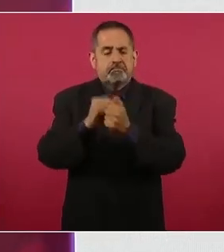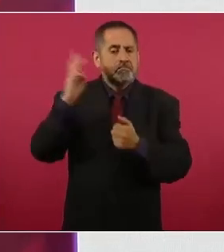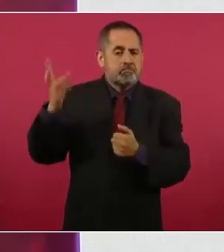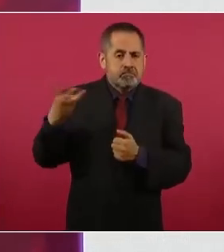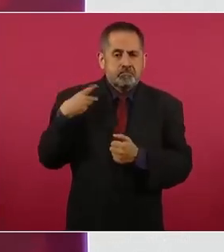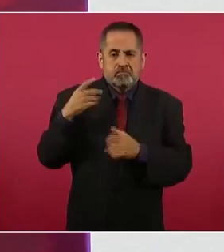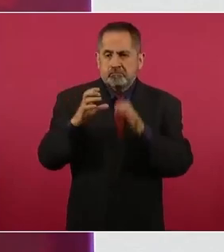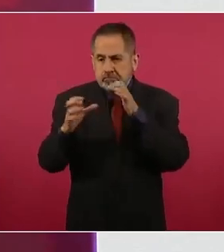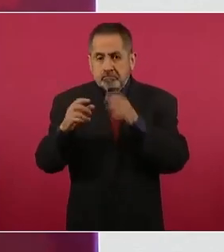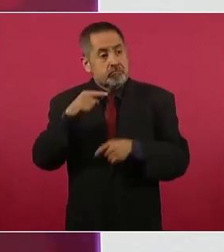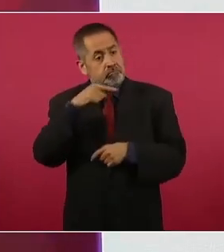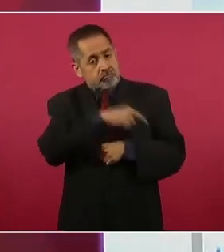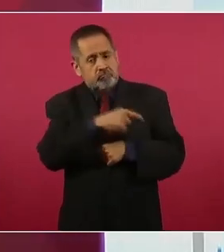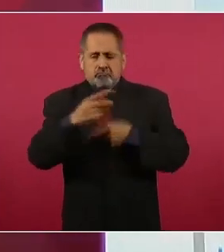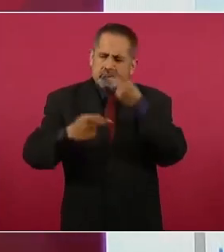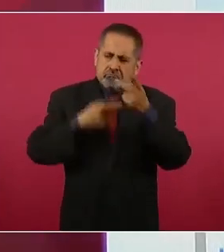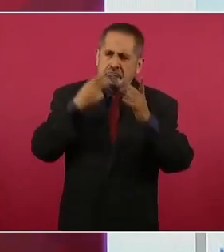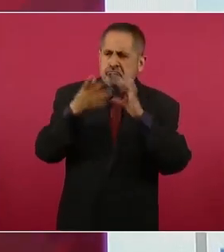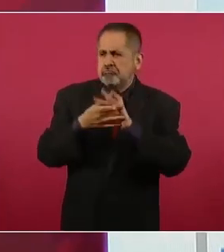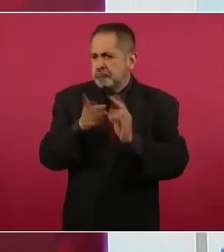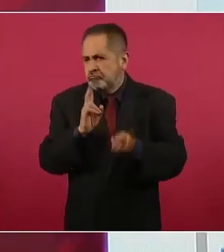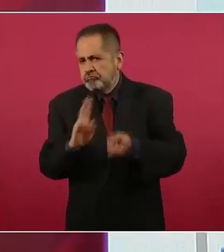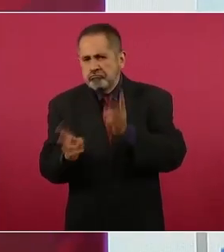incluso hablaron